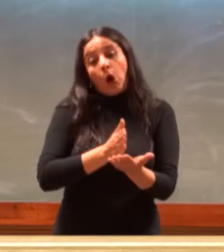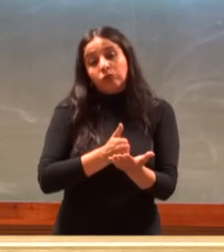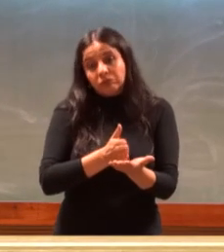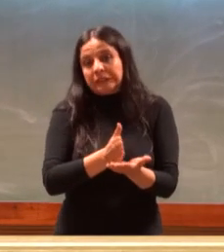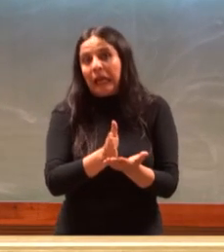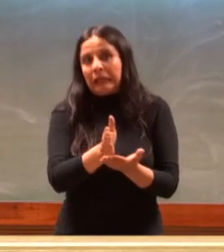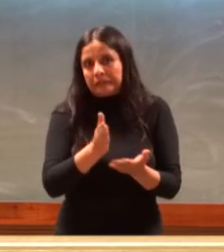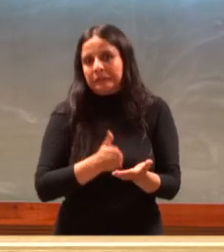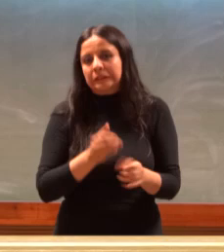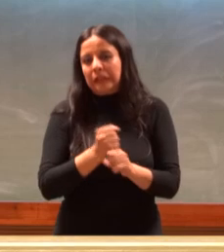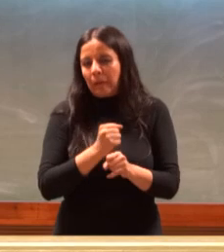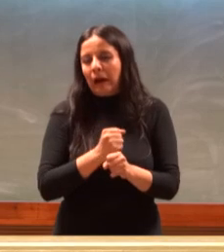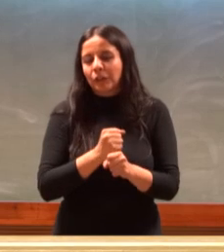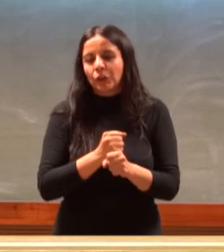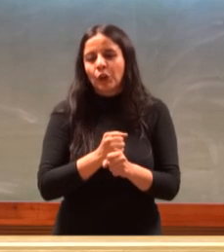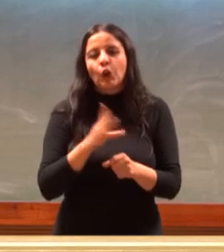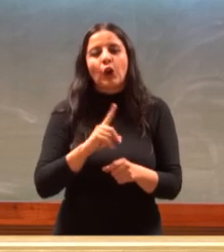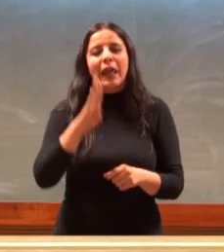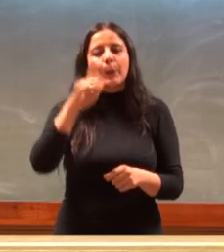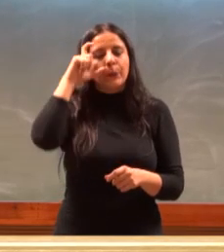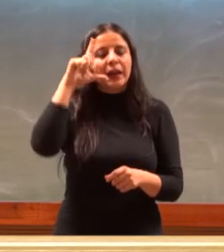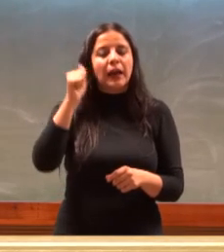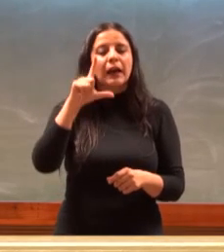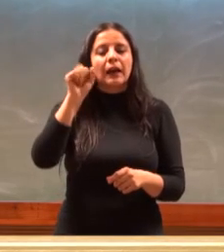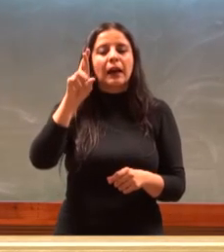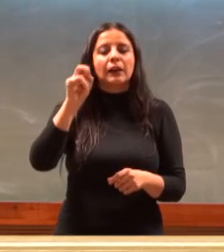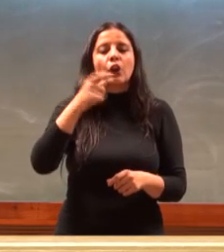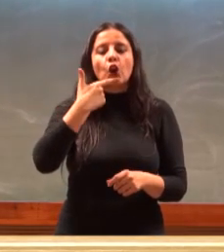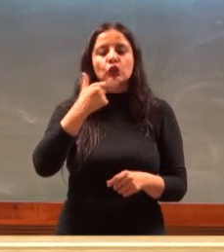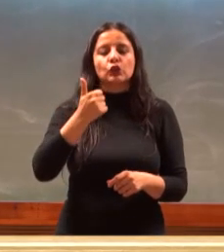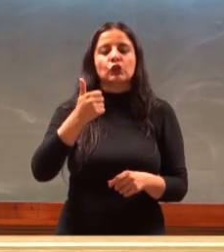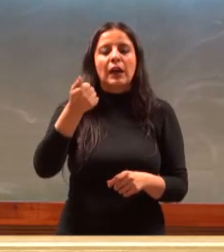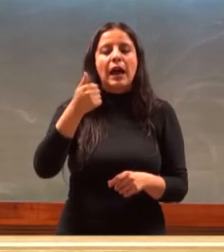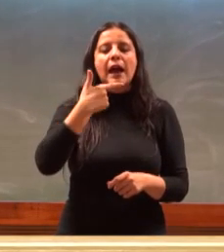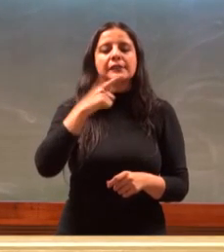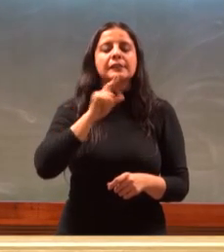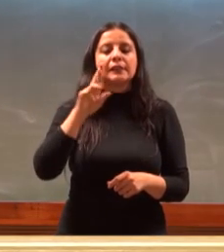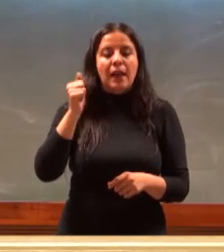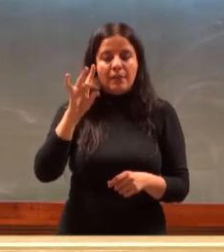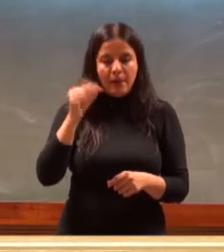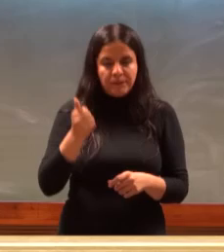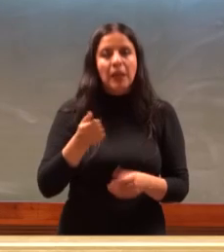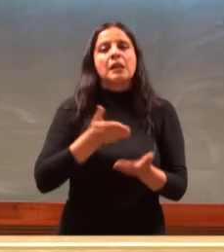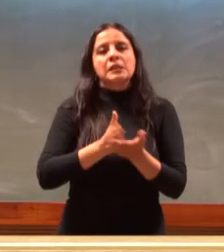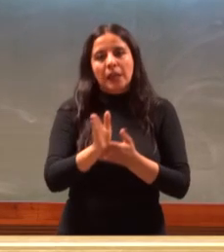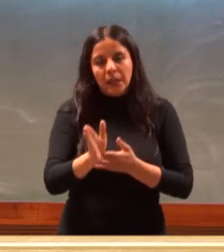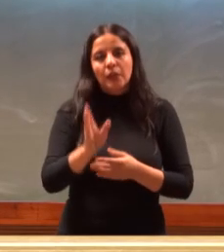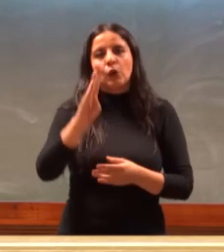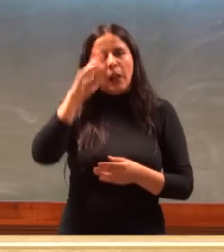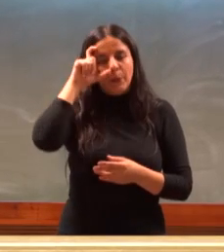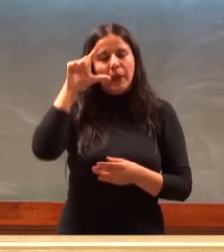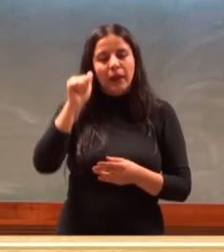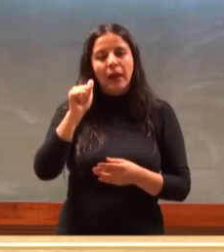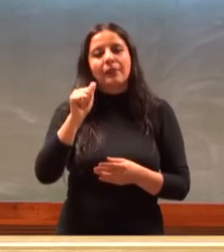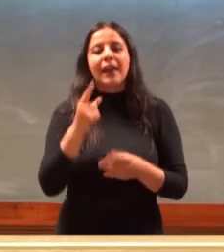intercambios planificados de la beca Carlos astrada continuar con las becas de iniciación a la investigación que han tenido